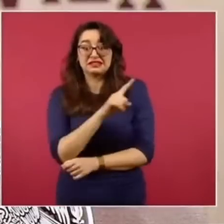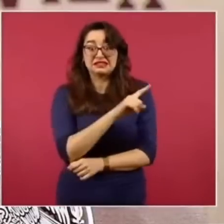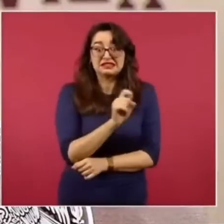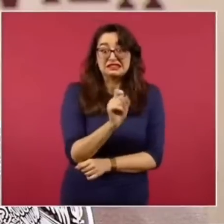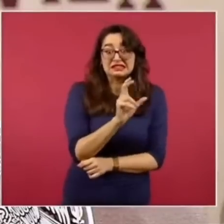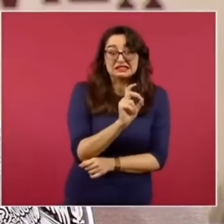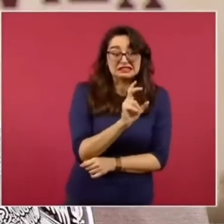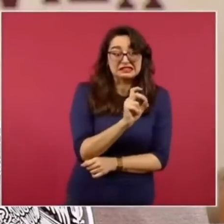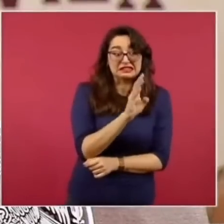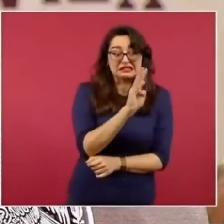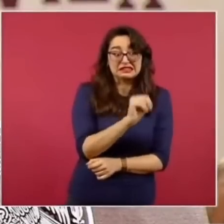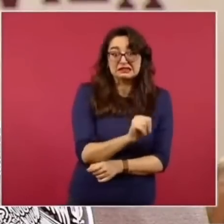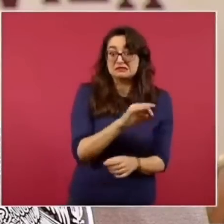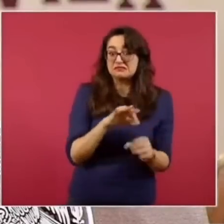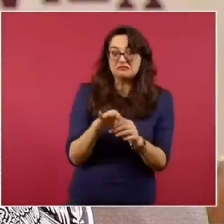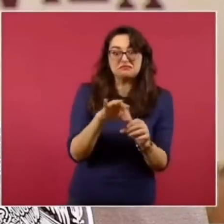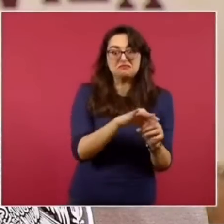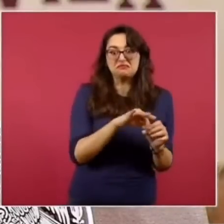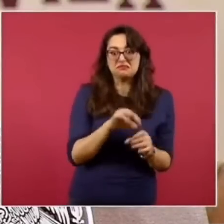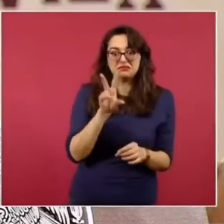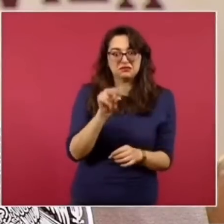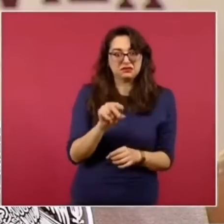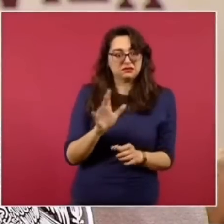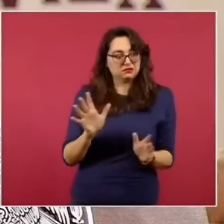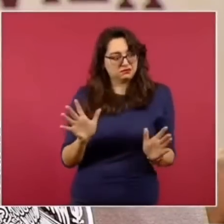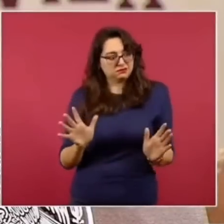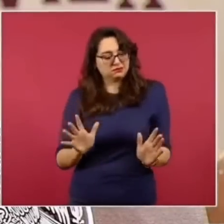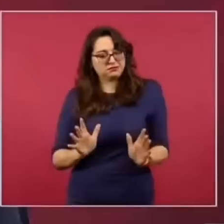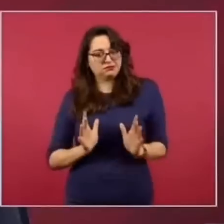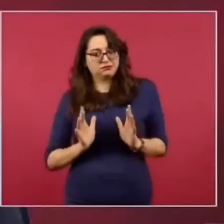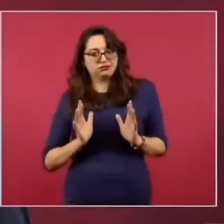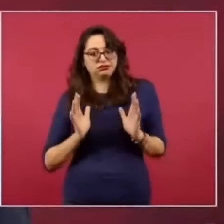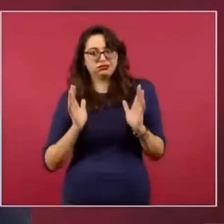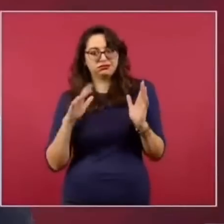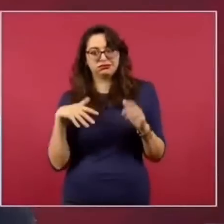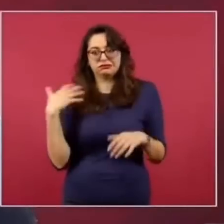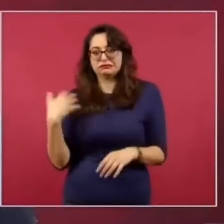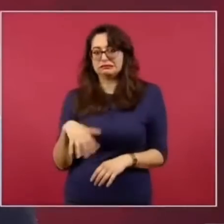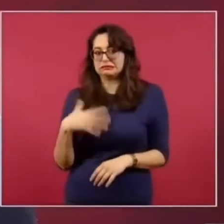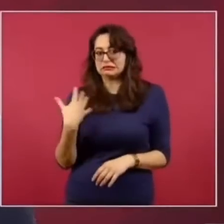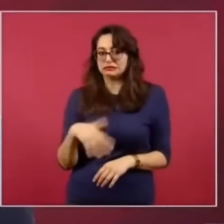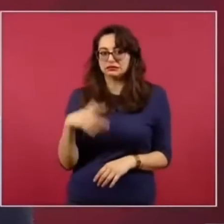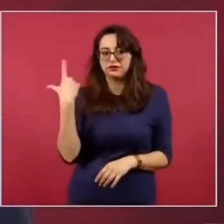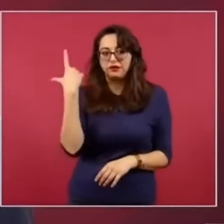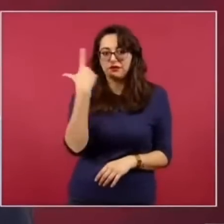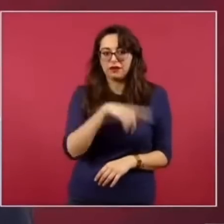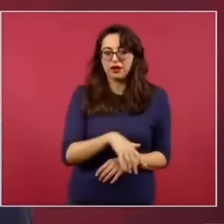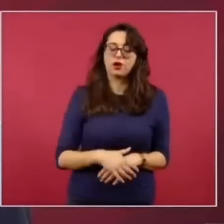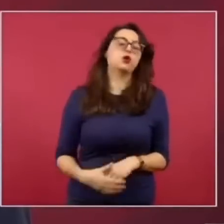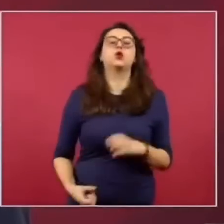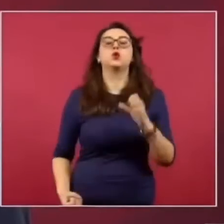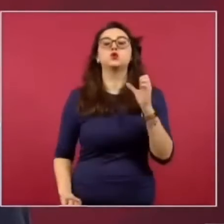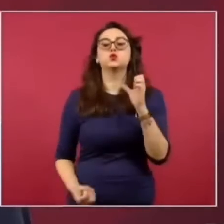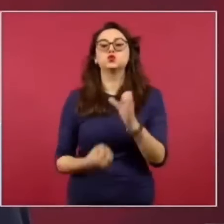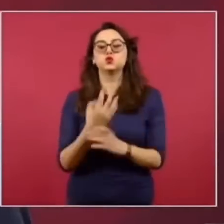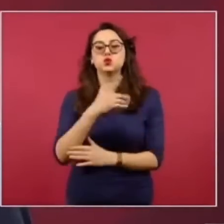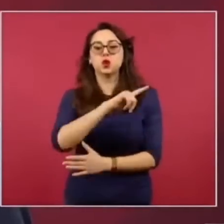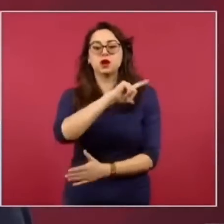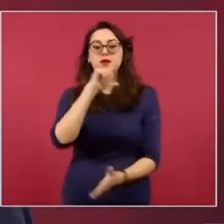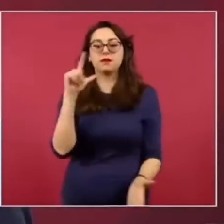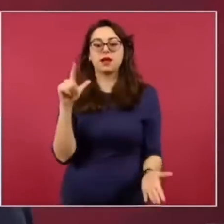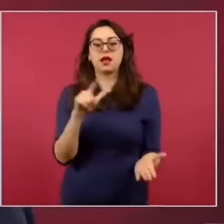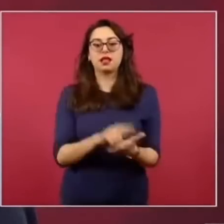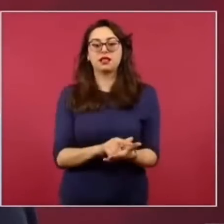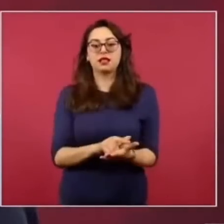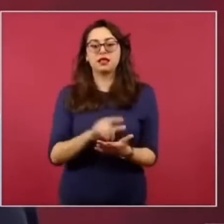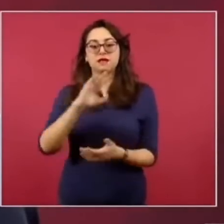contra, sorprendentes oposiciones a ello, la reforma a la Ley Federal para el Control de Precursores